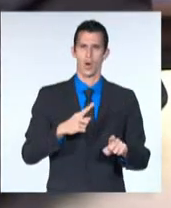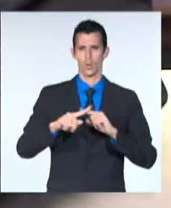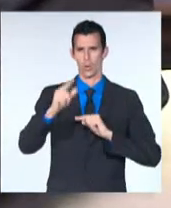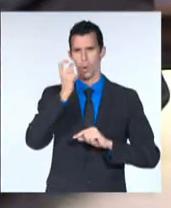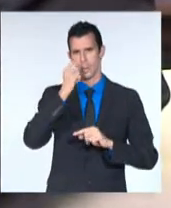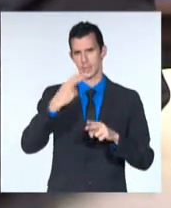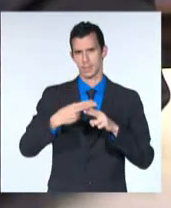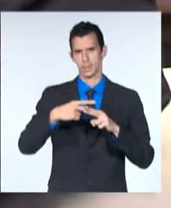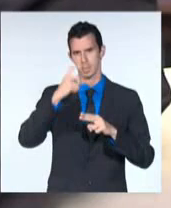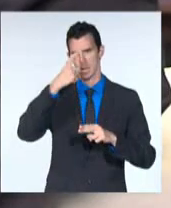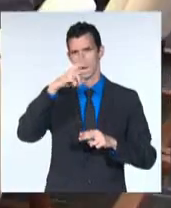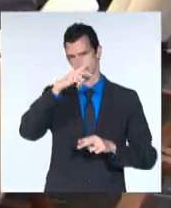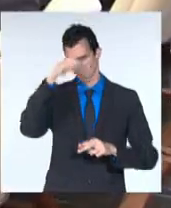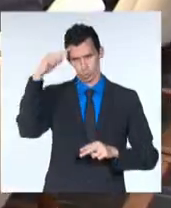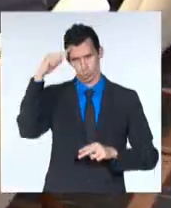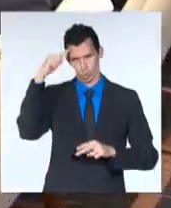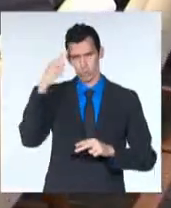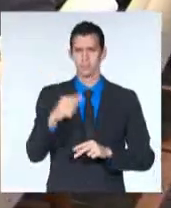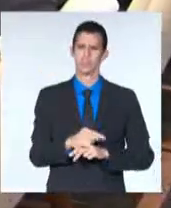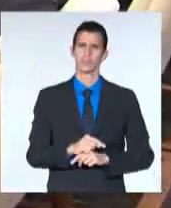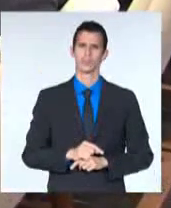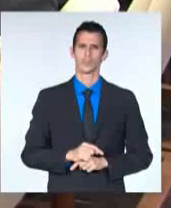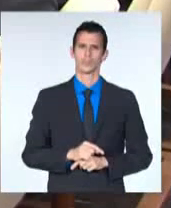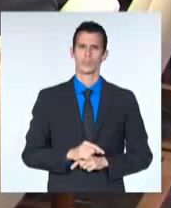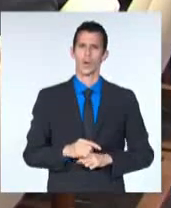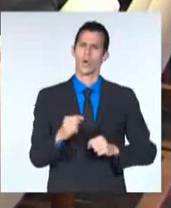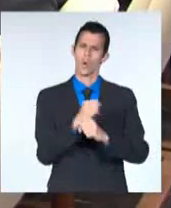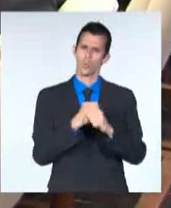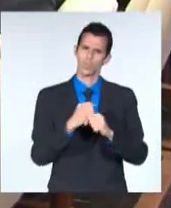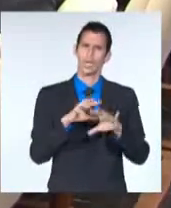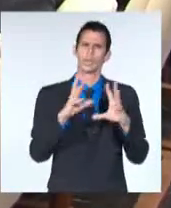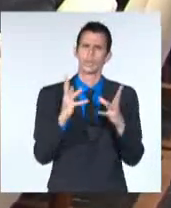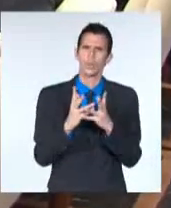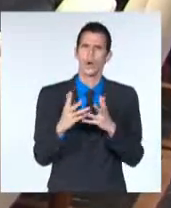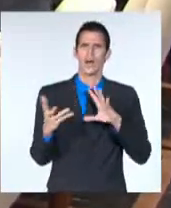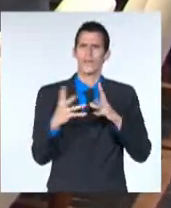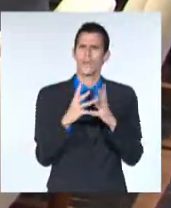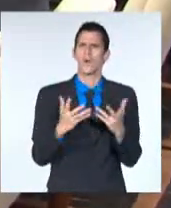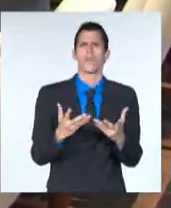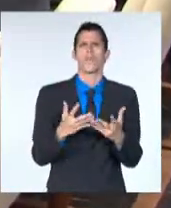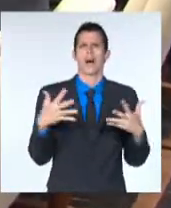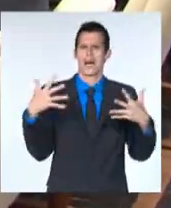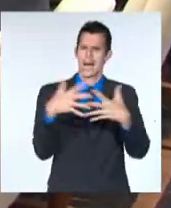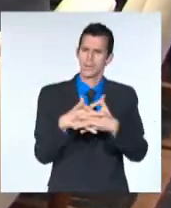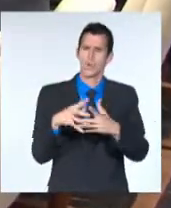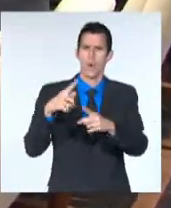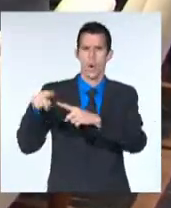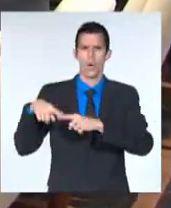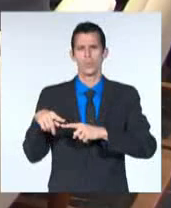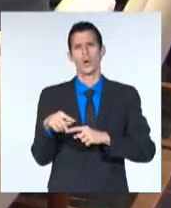general de Asuntos Bilaterales, y Alexander Pellicer Moraga, director de África, Norte y Medio Oriente